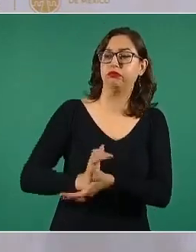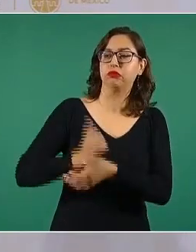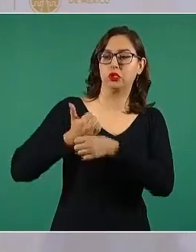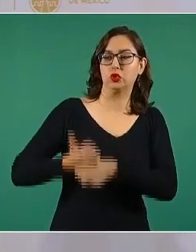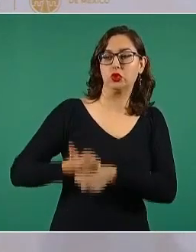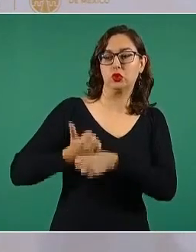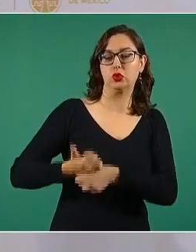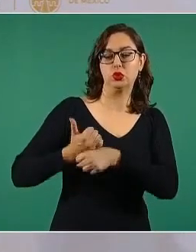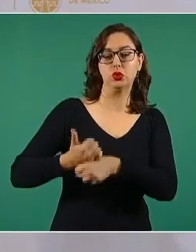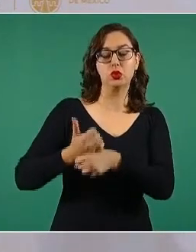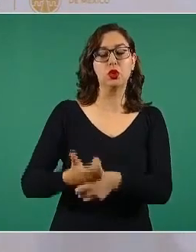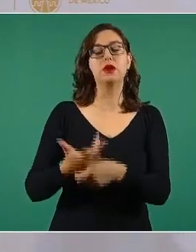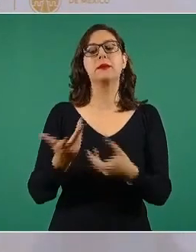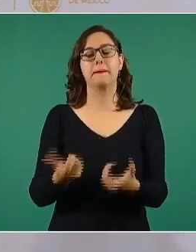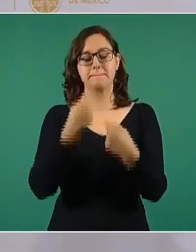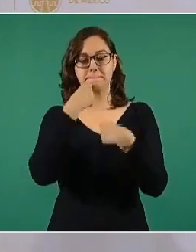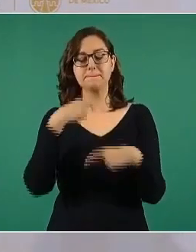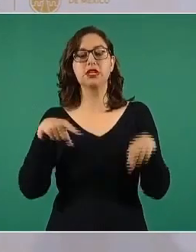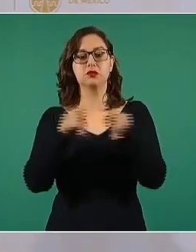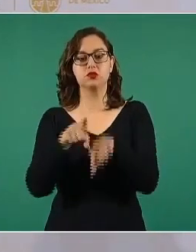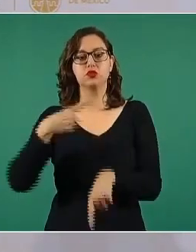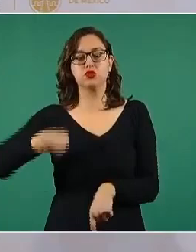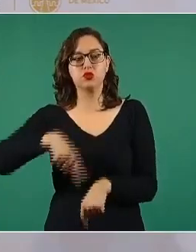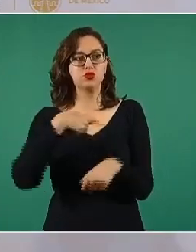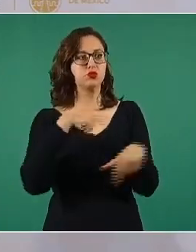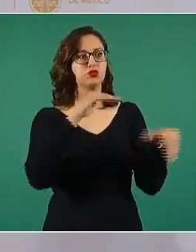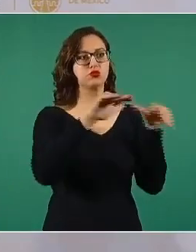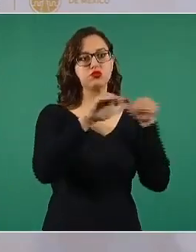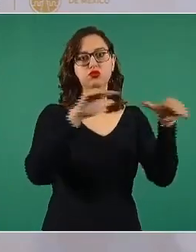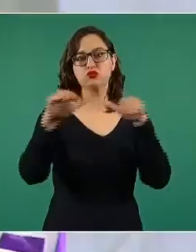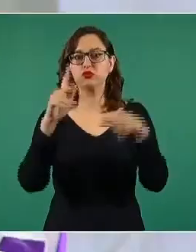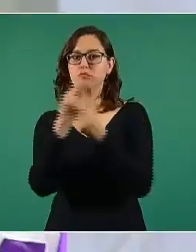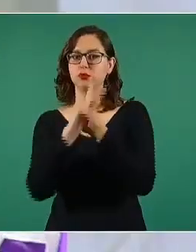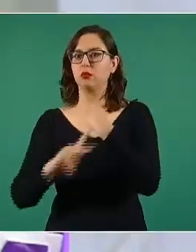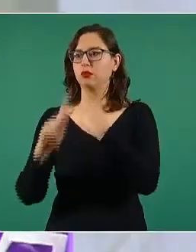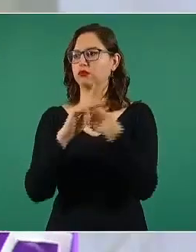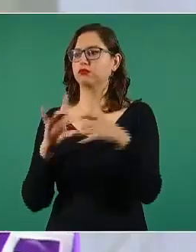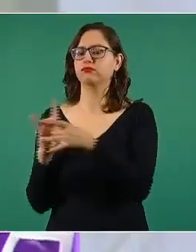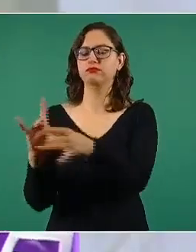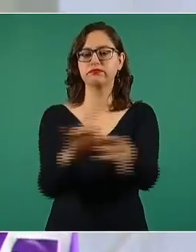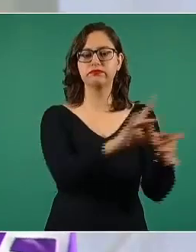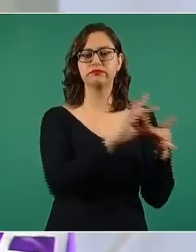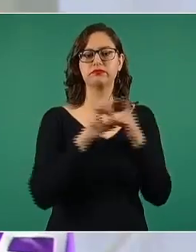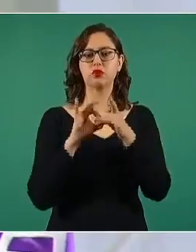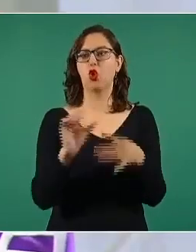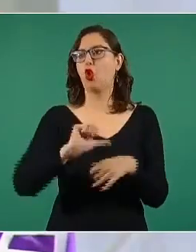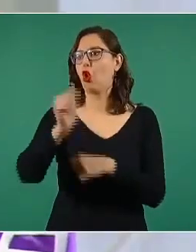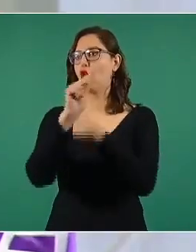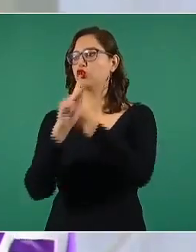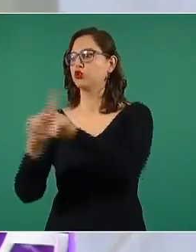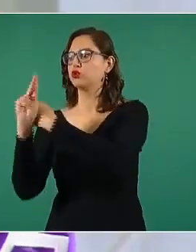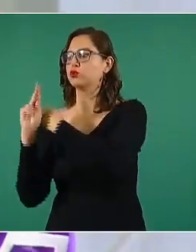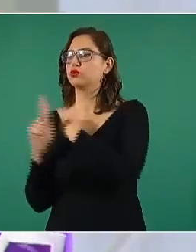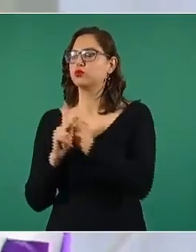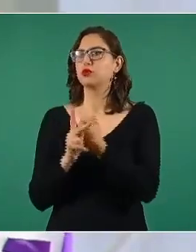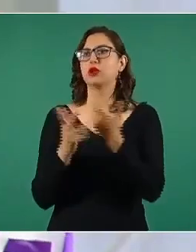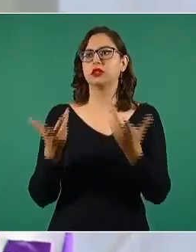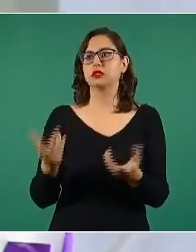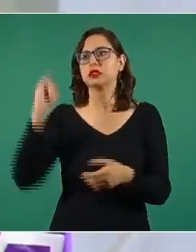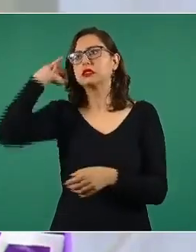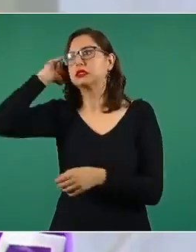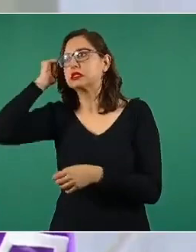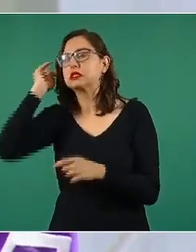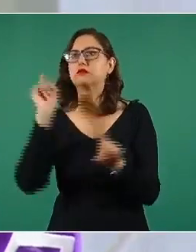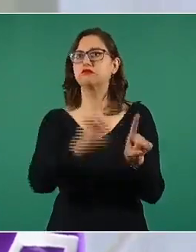buscar unidad en nuestras personas para buscar una mejor nación y crear puentes con otras naciones, tribus y pueblos